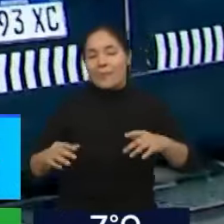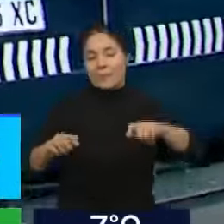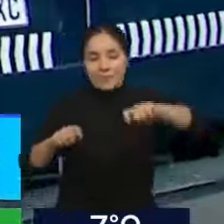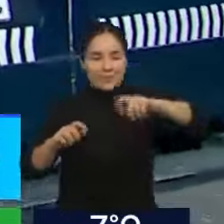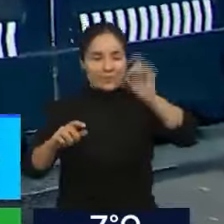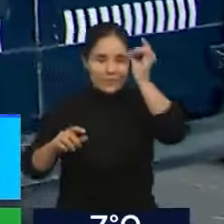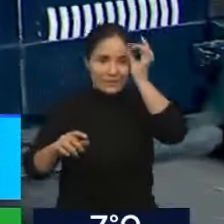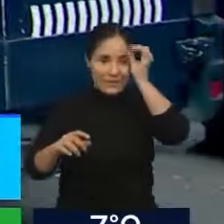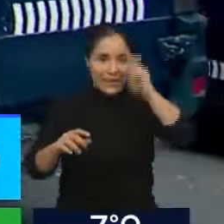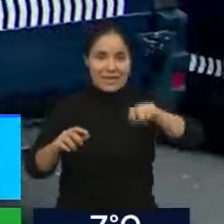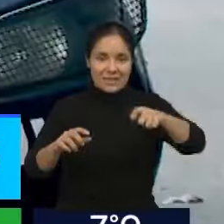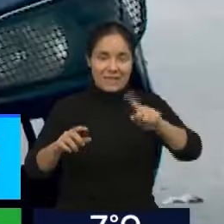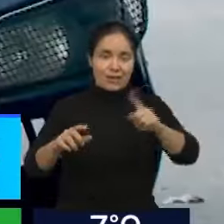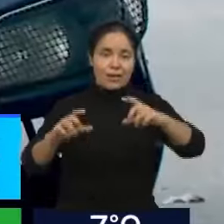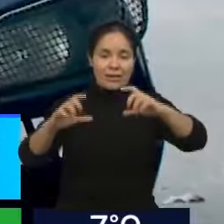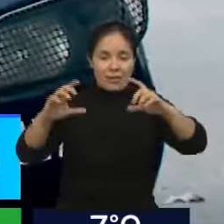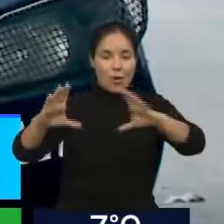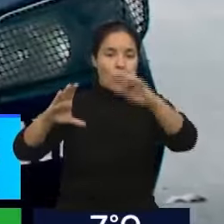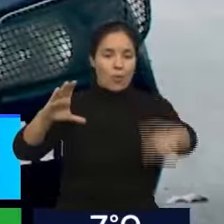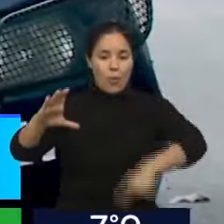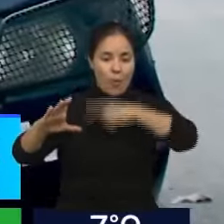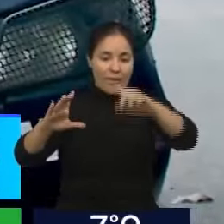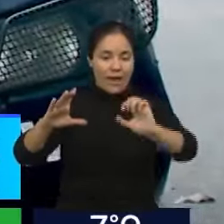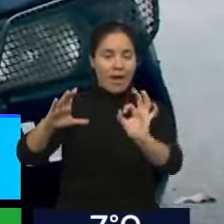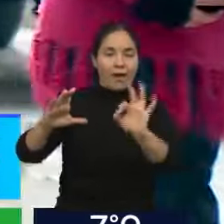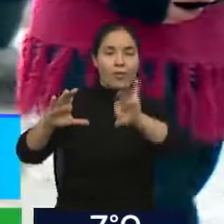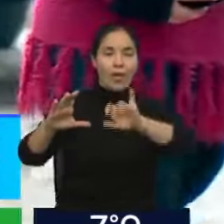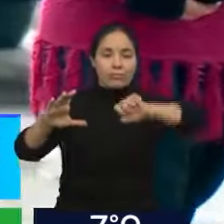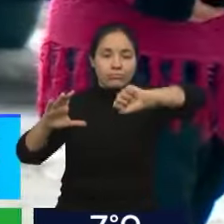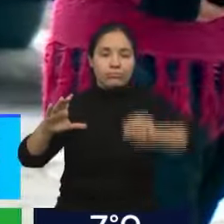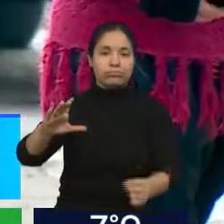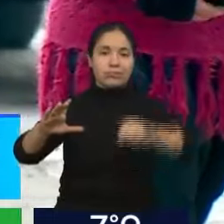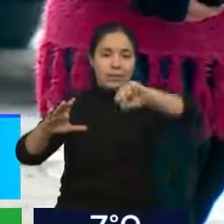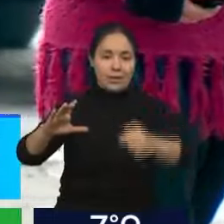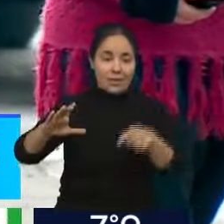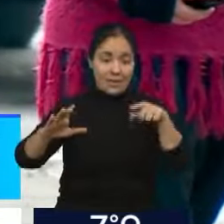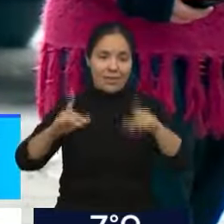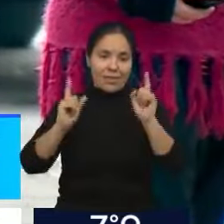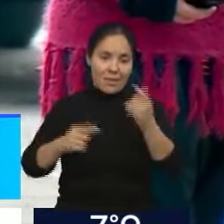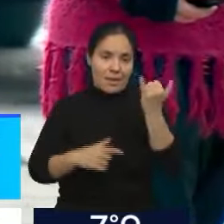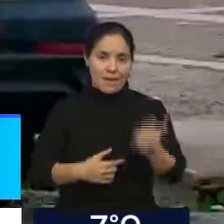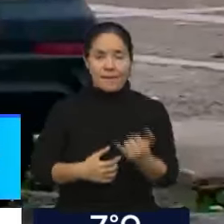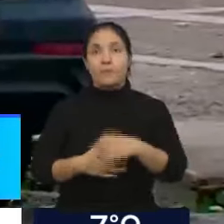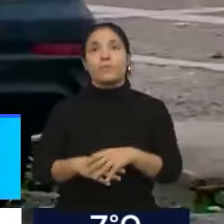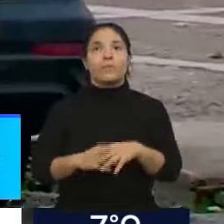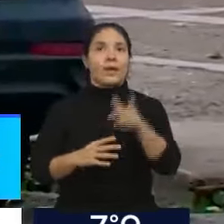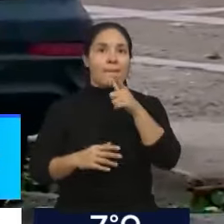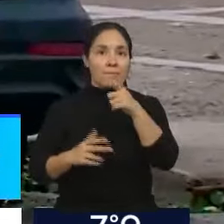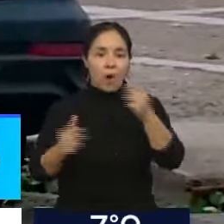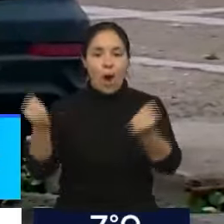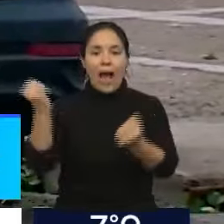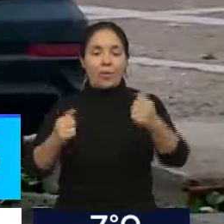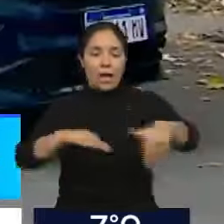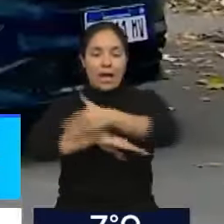poder robárselas. Lo llamativo es que no hay ningún herido de esta persecución, que incluyó contramano,